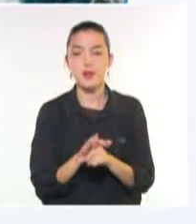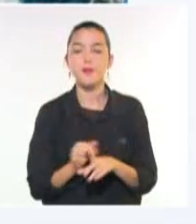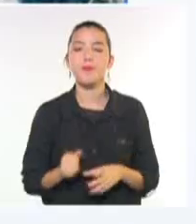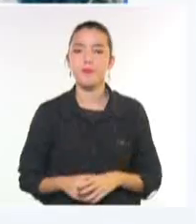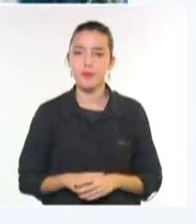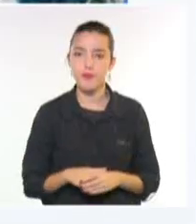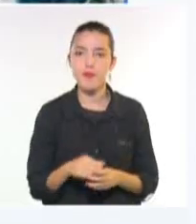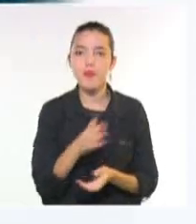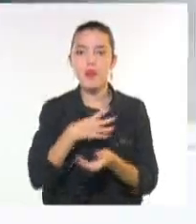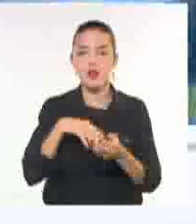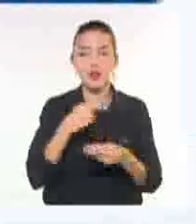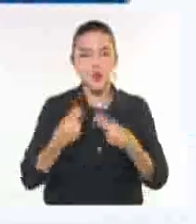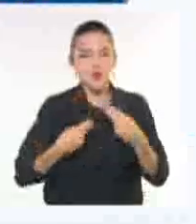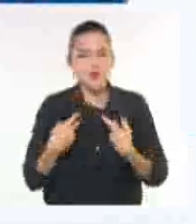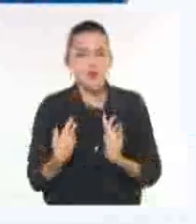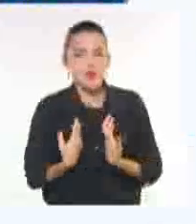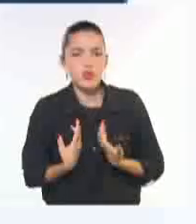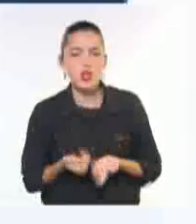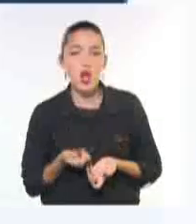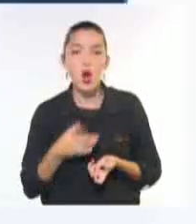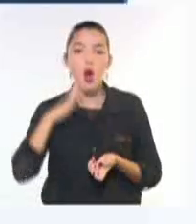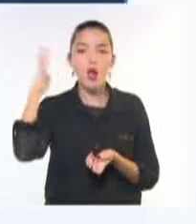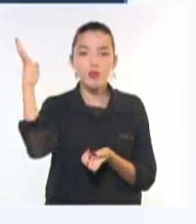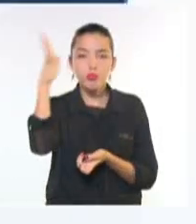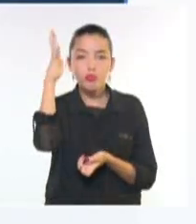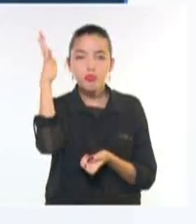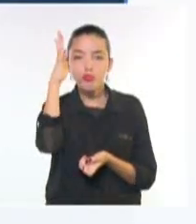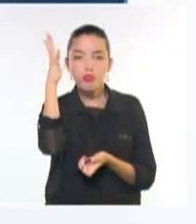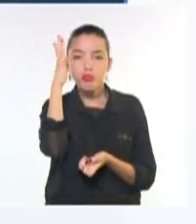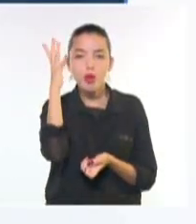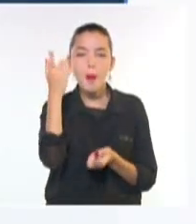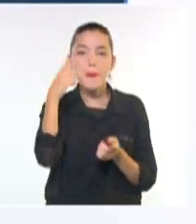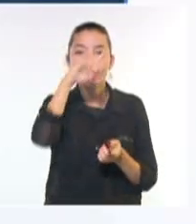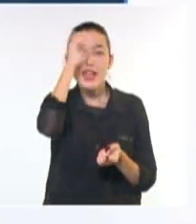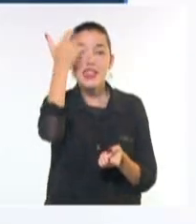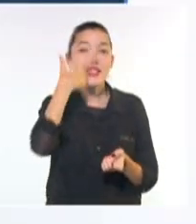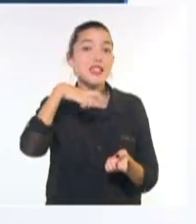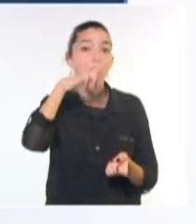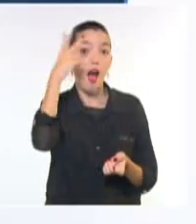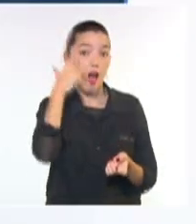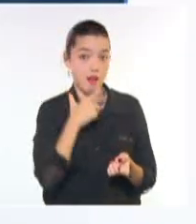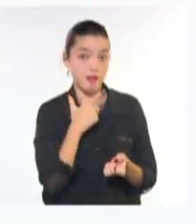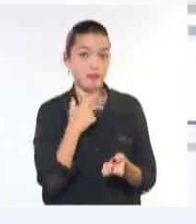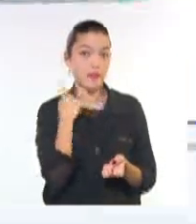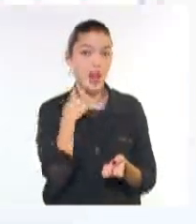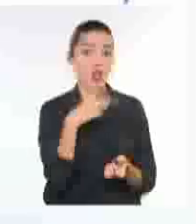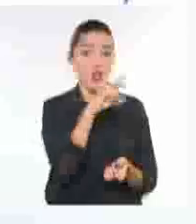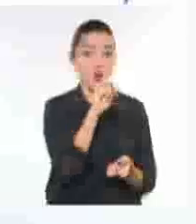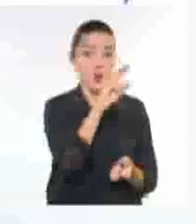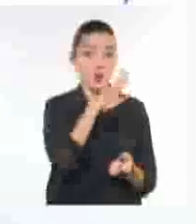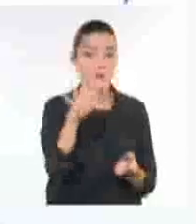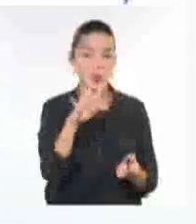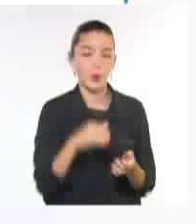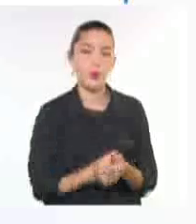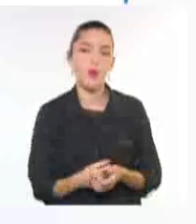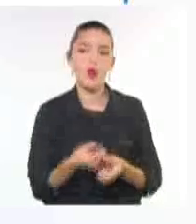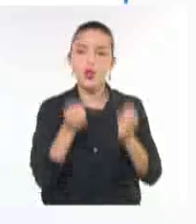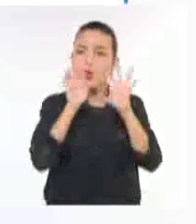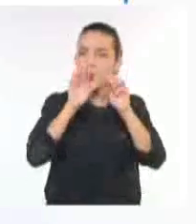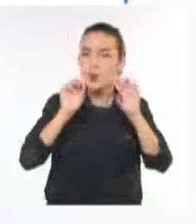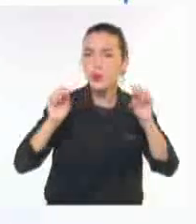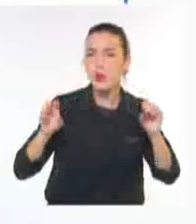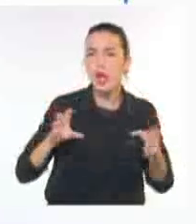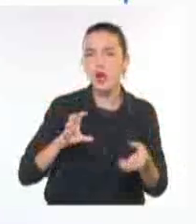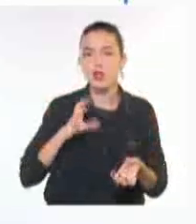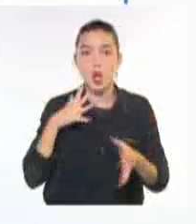tropical Sara en la temporada de 2024. Más allá de ciertas publicaciones que generaban pánico, la realidad demostró que